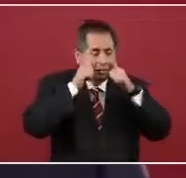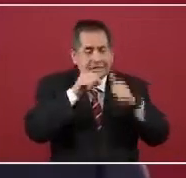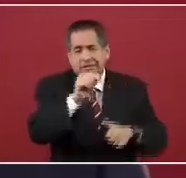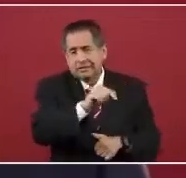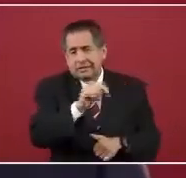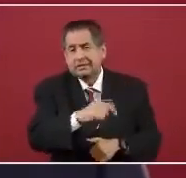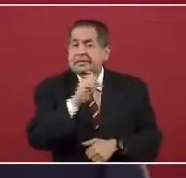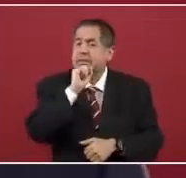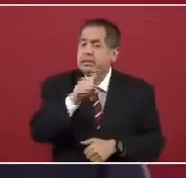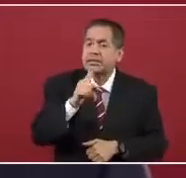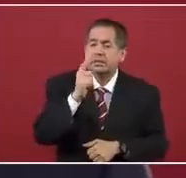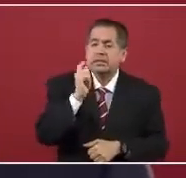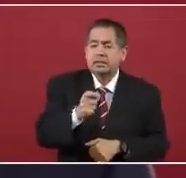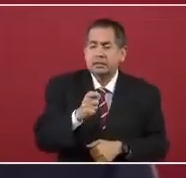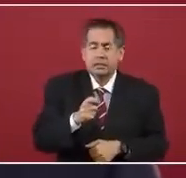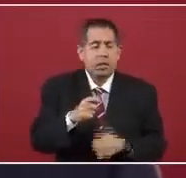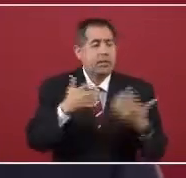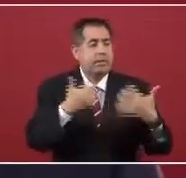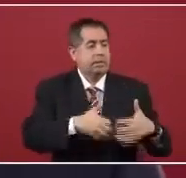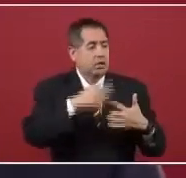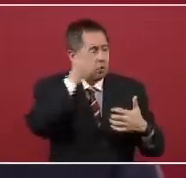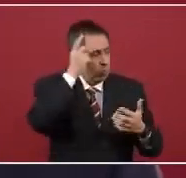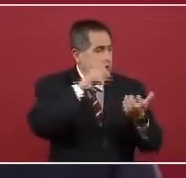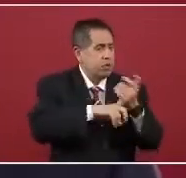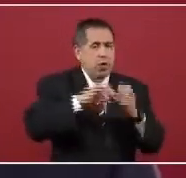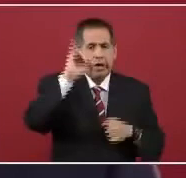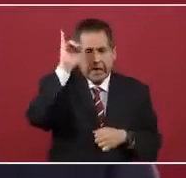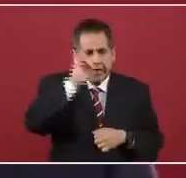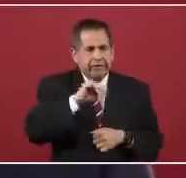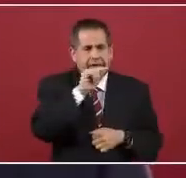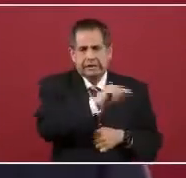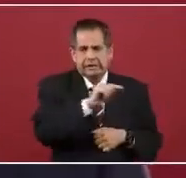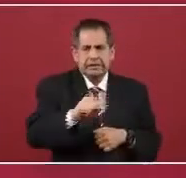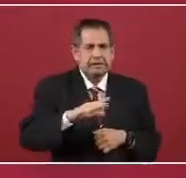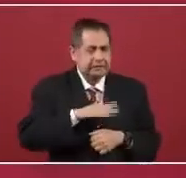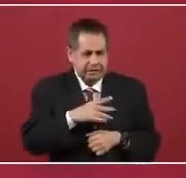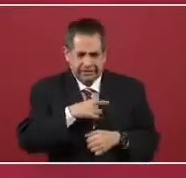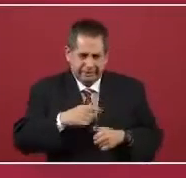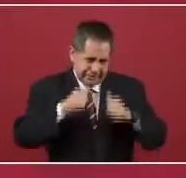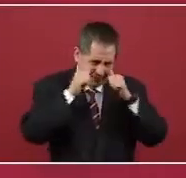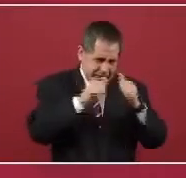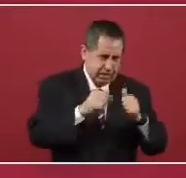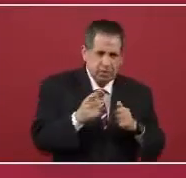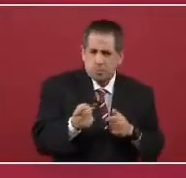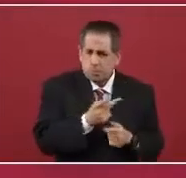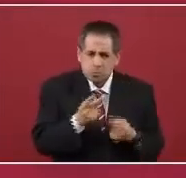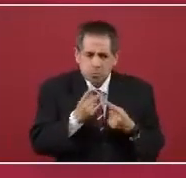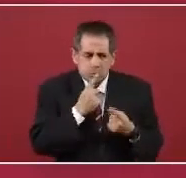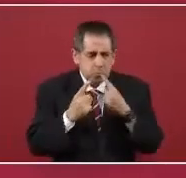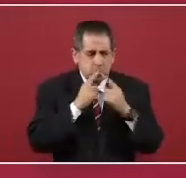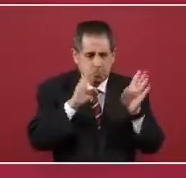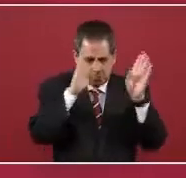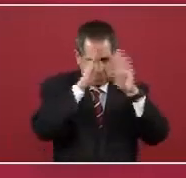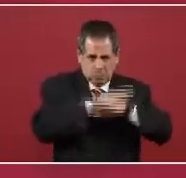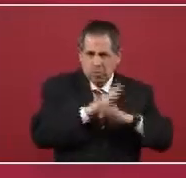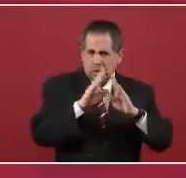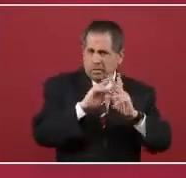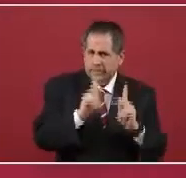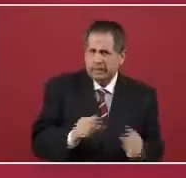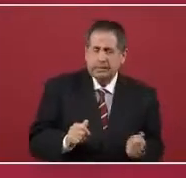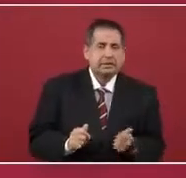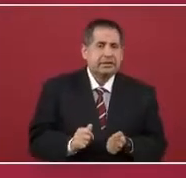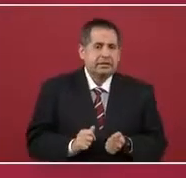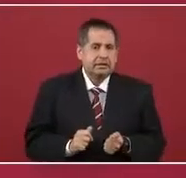también los empresarios, los patrones, que haya conciliación, porque hay